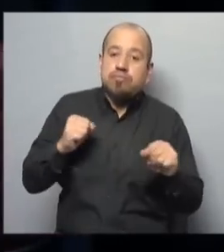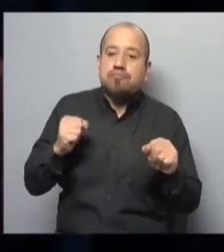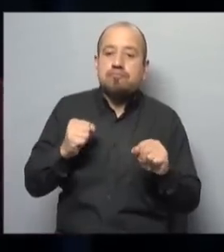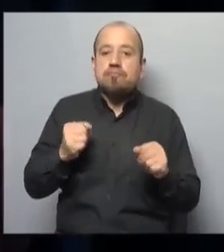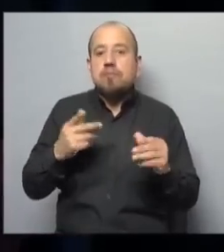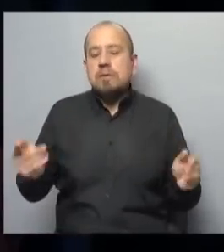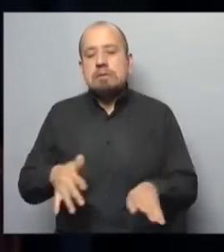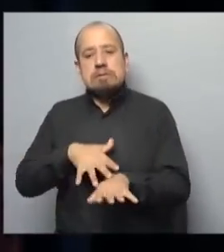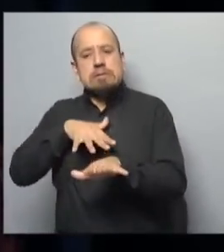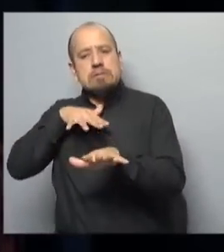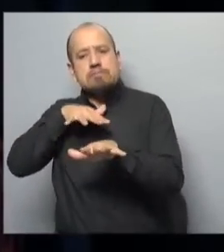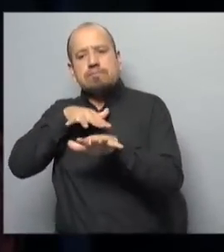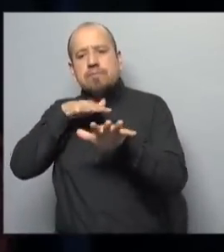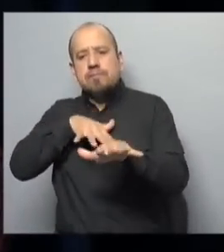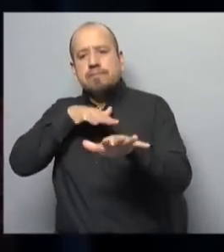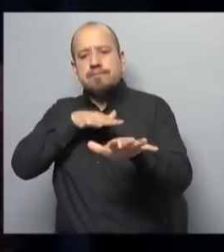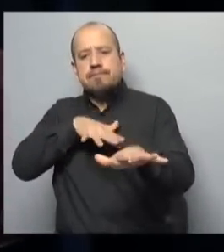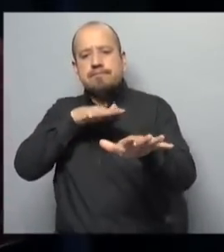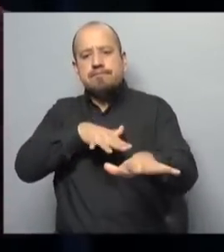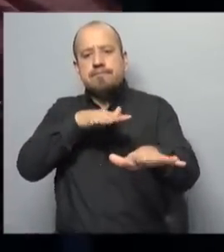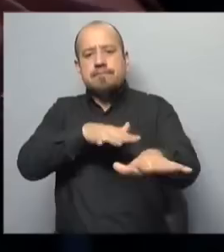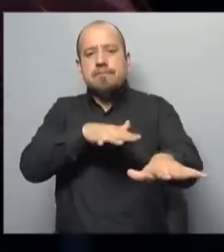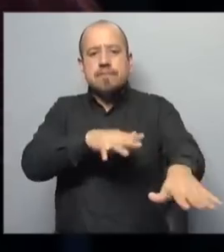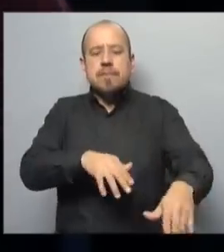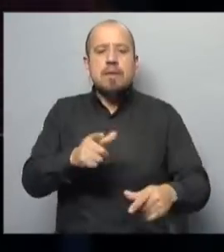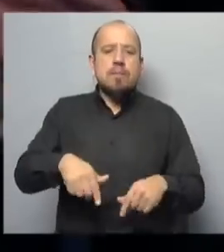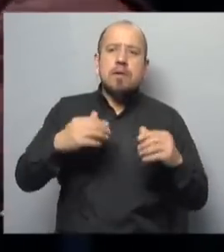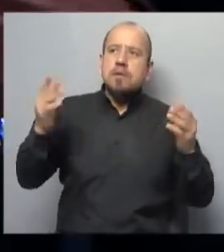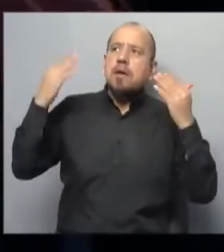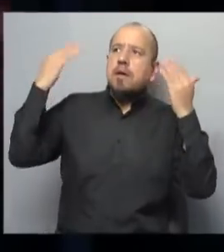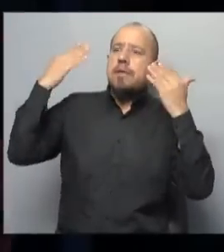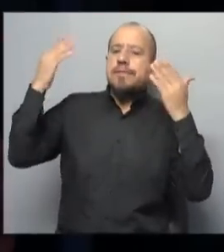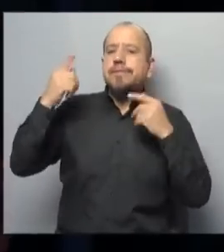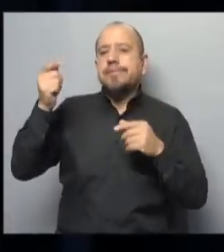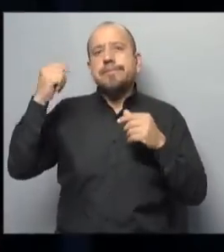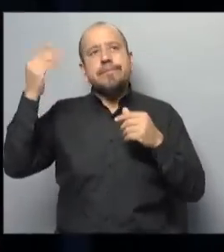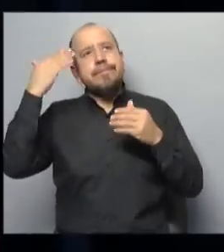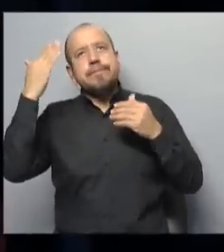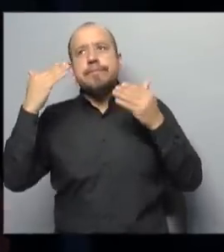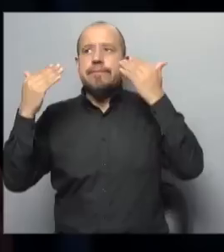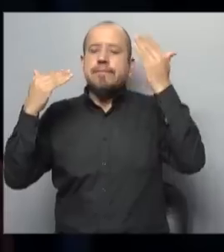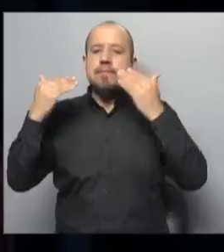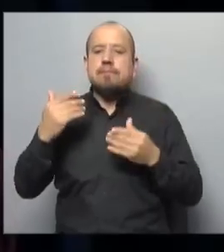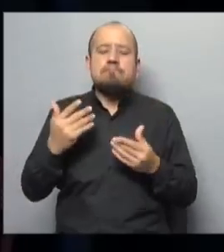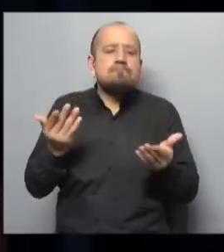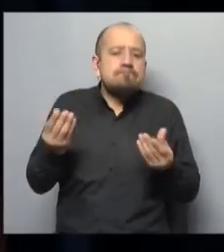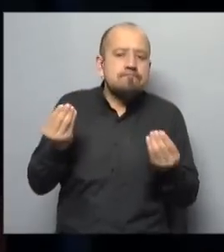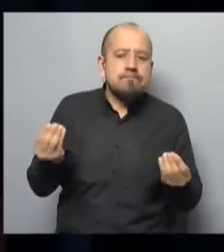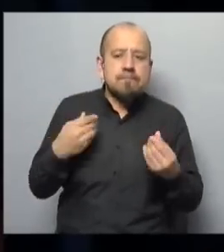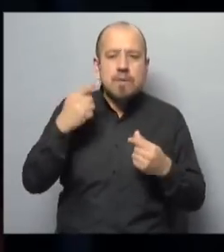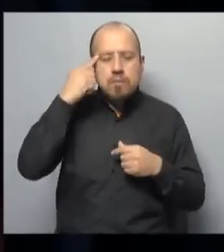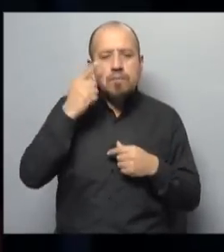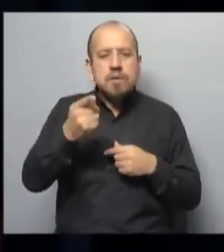caravana o esa cantidad de gente esperando en la rambla y saludándolo como lo